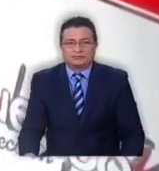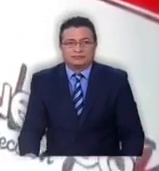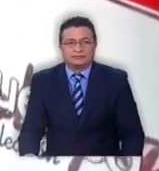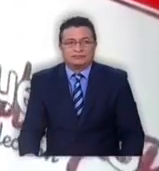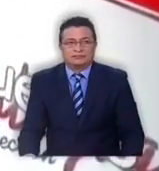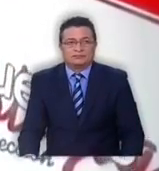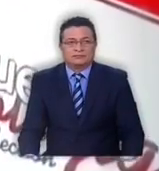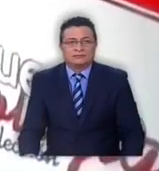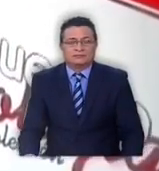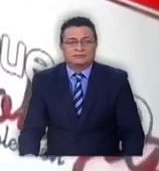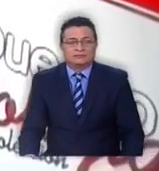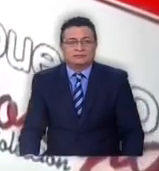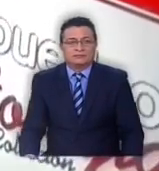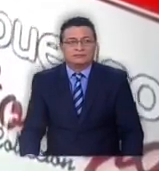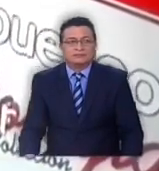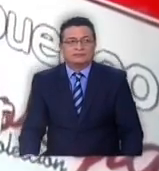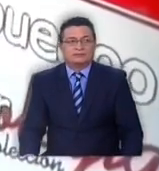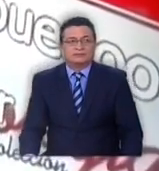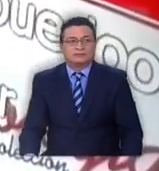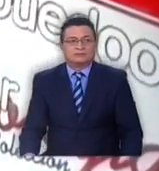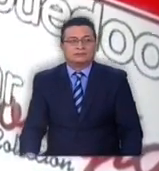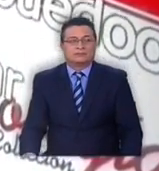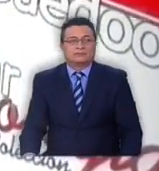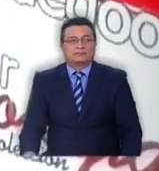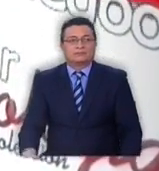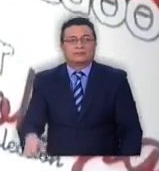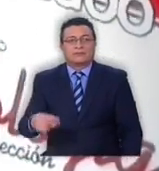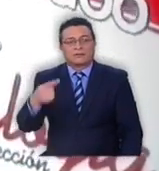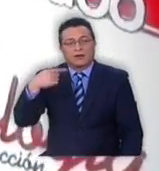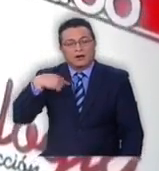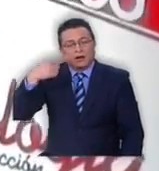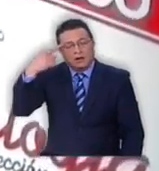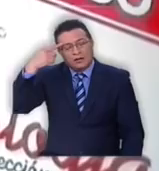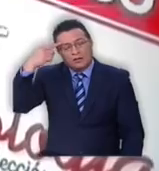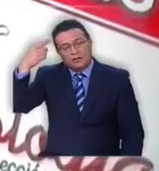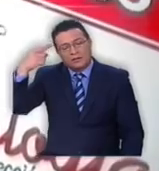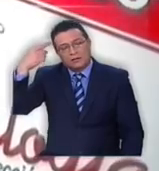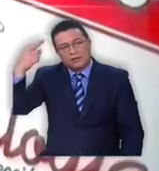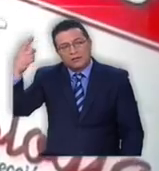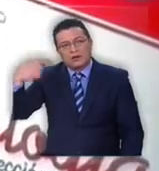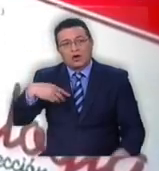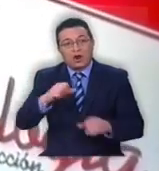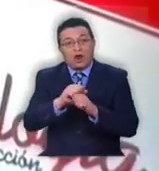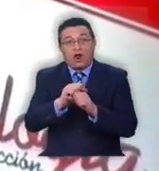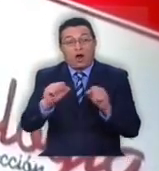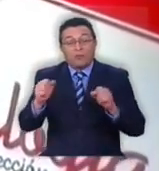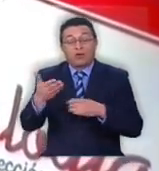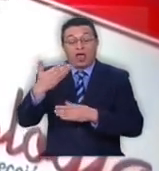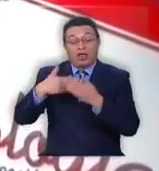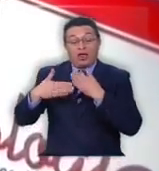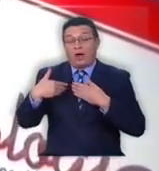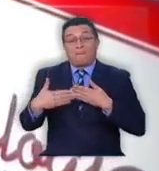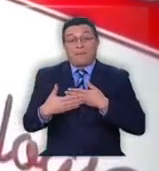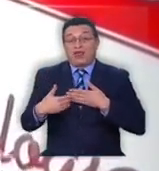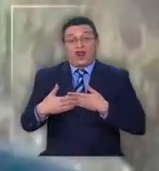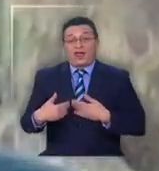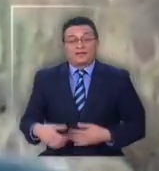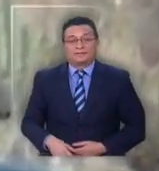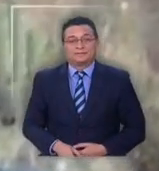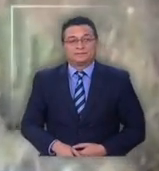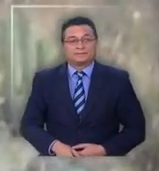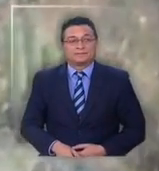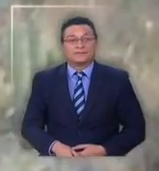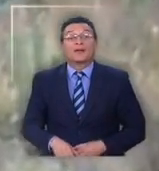mente tantas cosas que el niño me puede ver. A